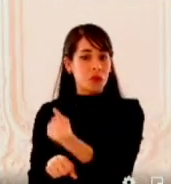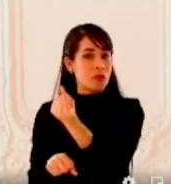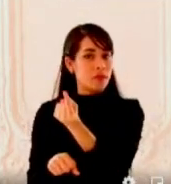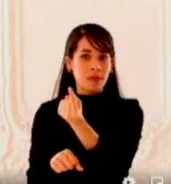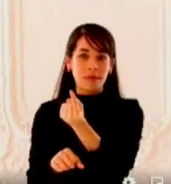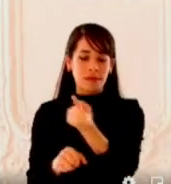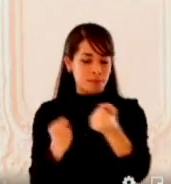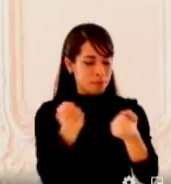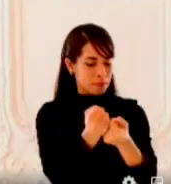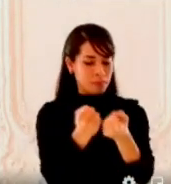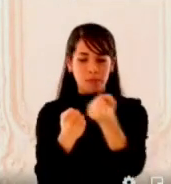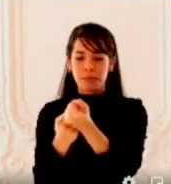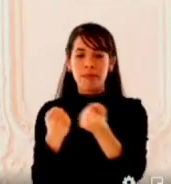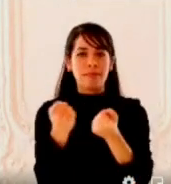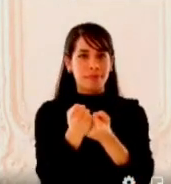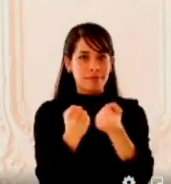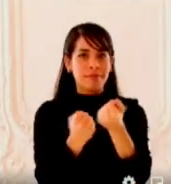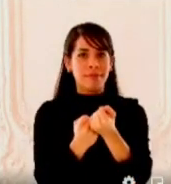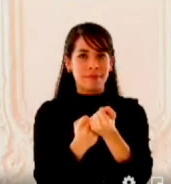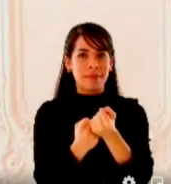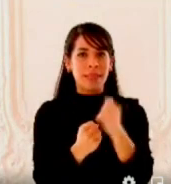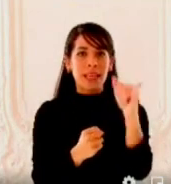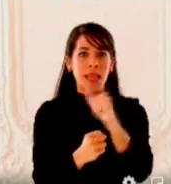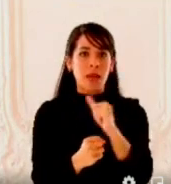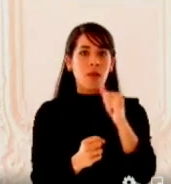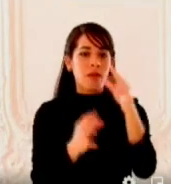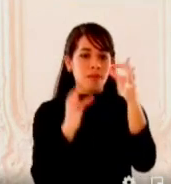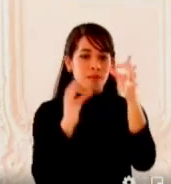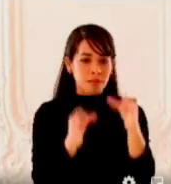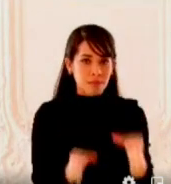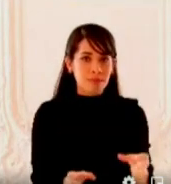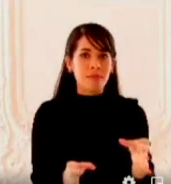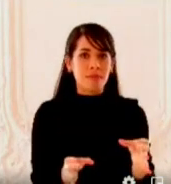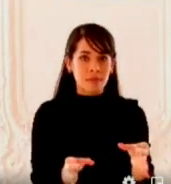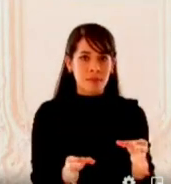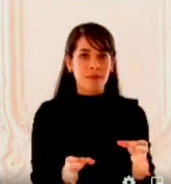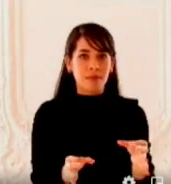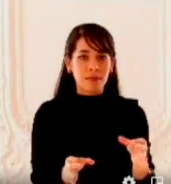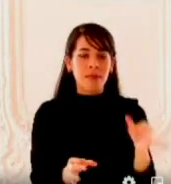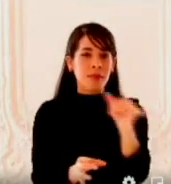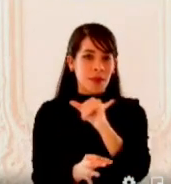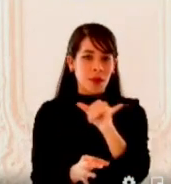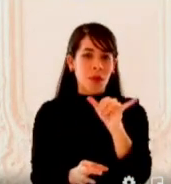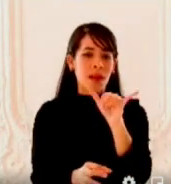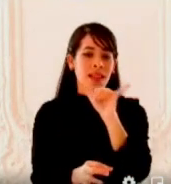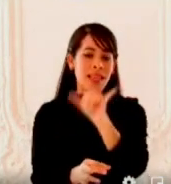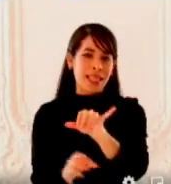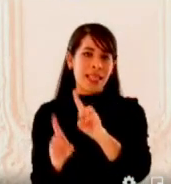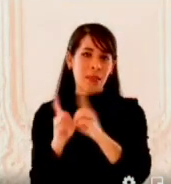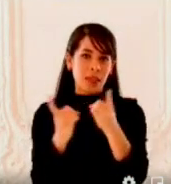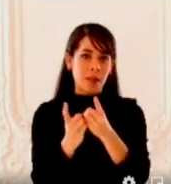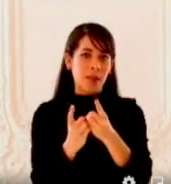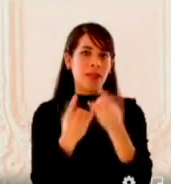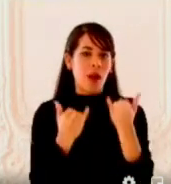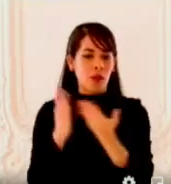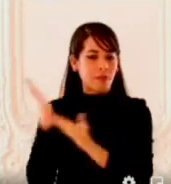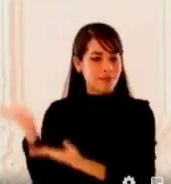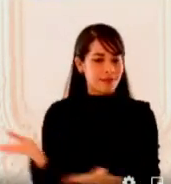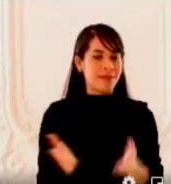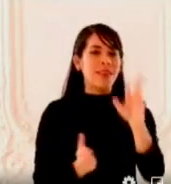Energía Eléctrica, también la seguridad vial del conductor es responsabilidad del departamento. Así que, Rosana, te